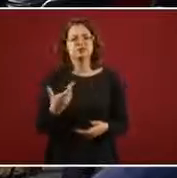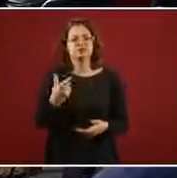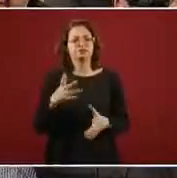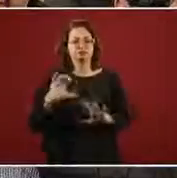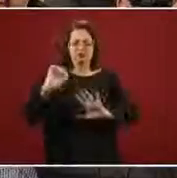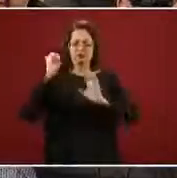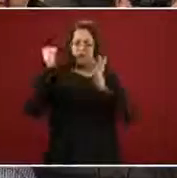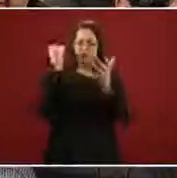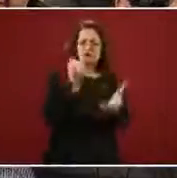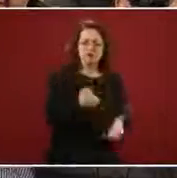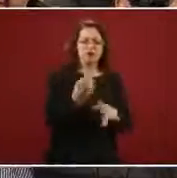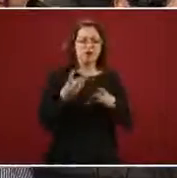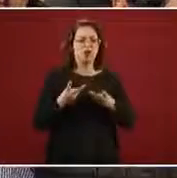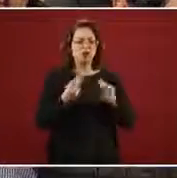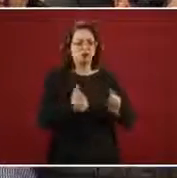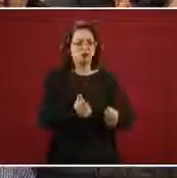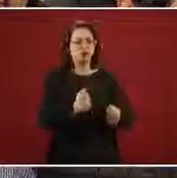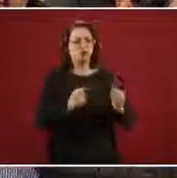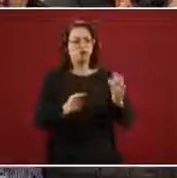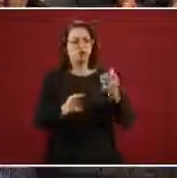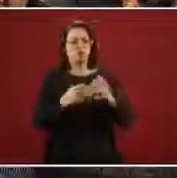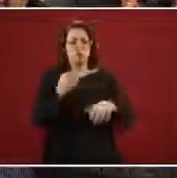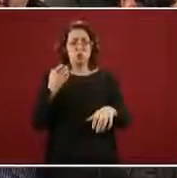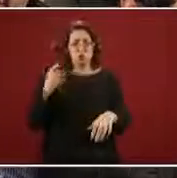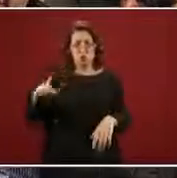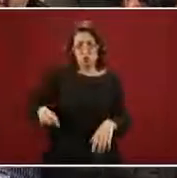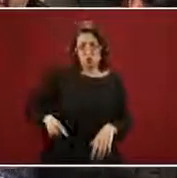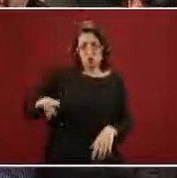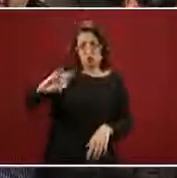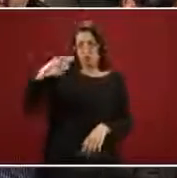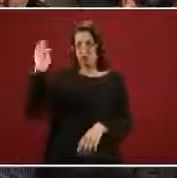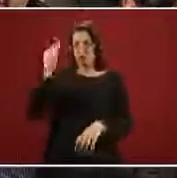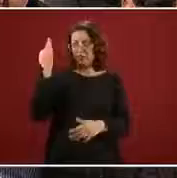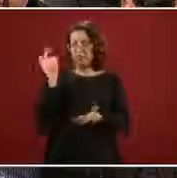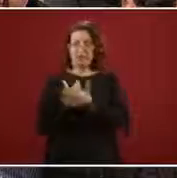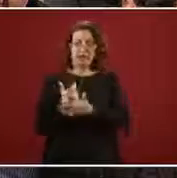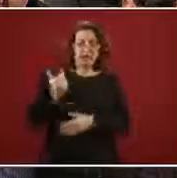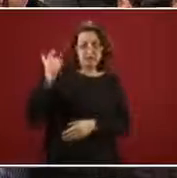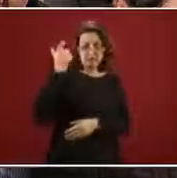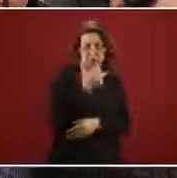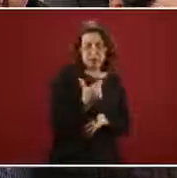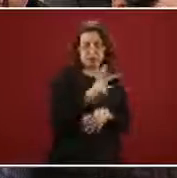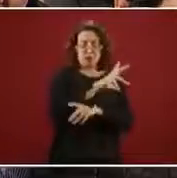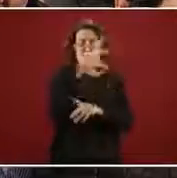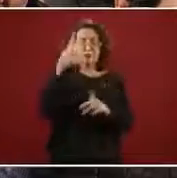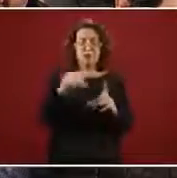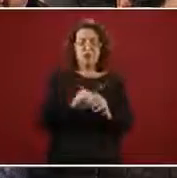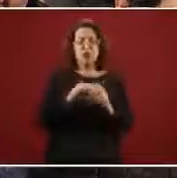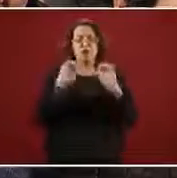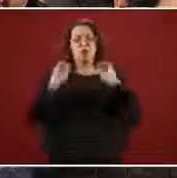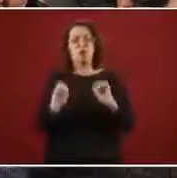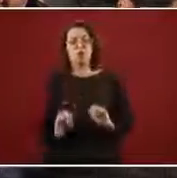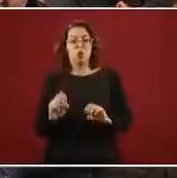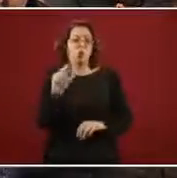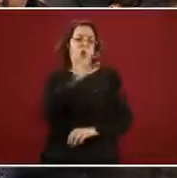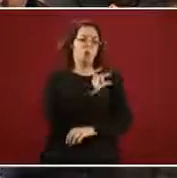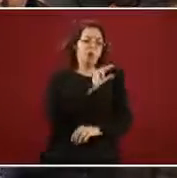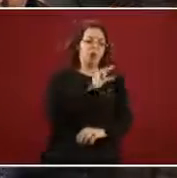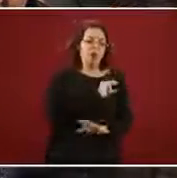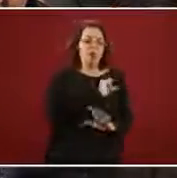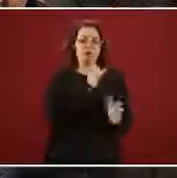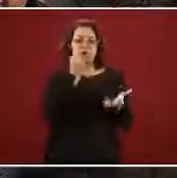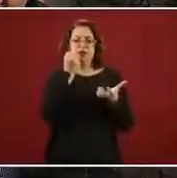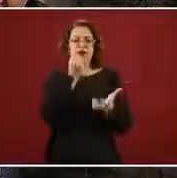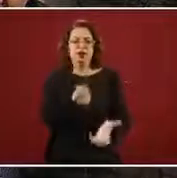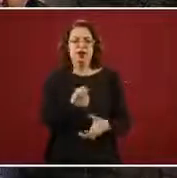¿Todo el dinero lo va a poner el Estado o hay inversión privada?